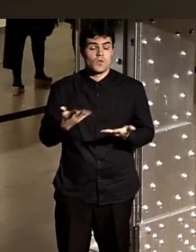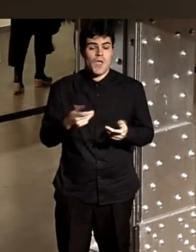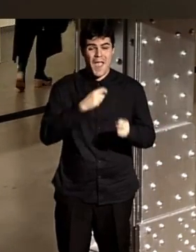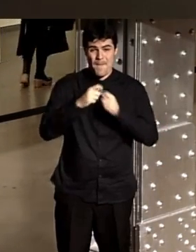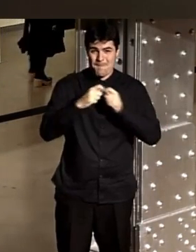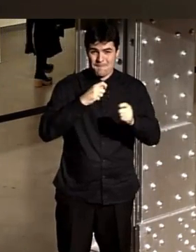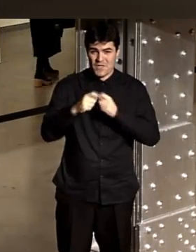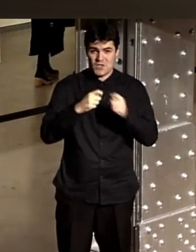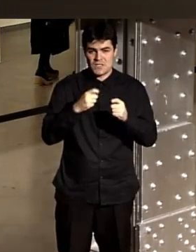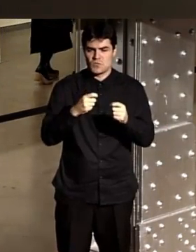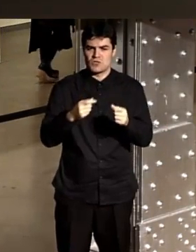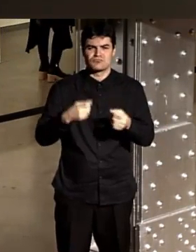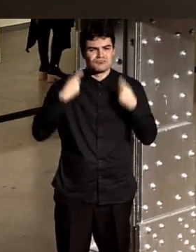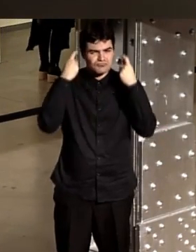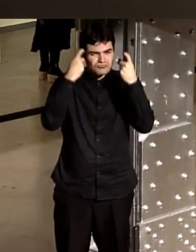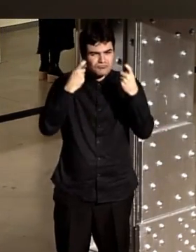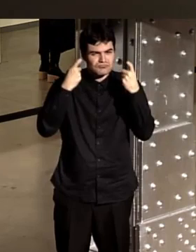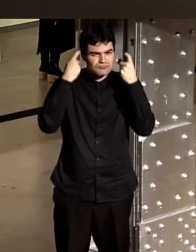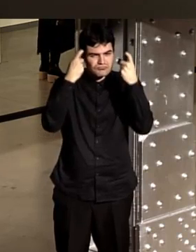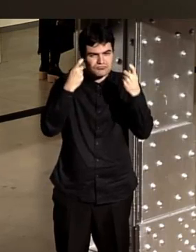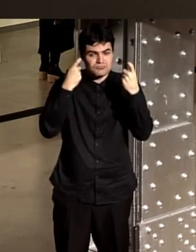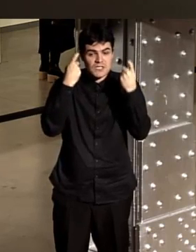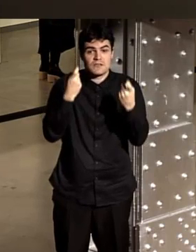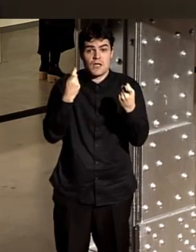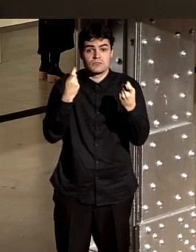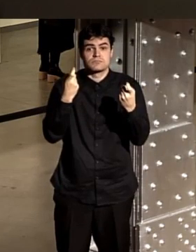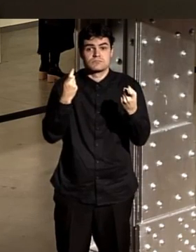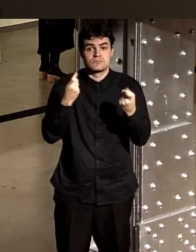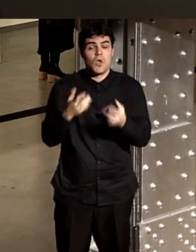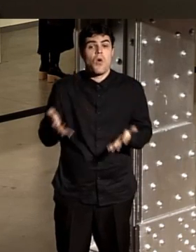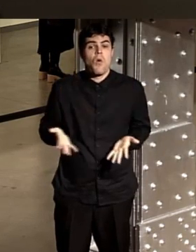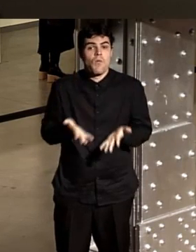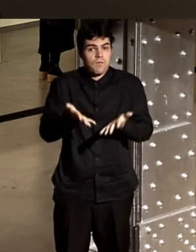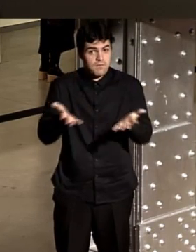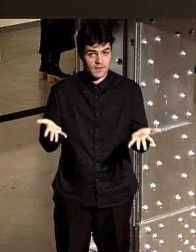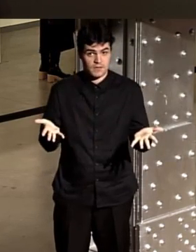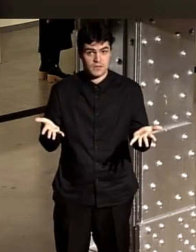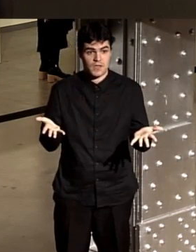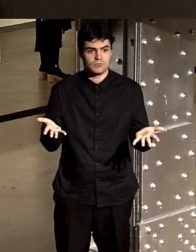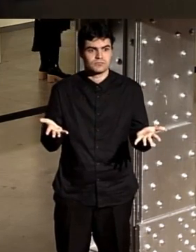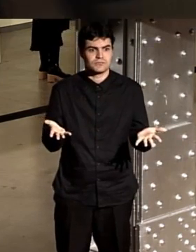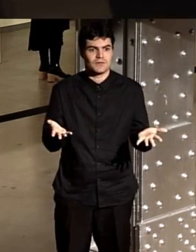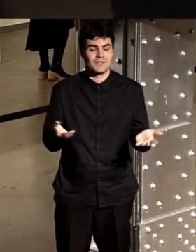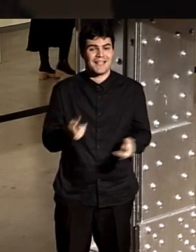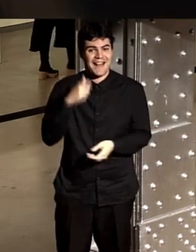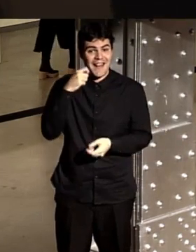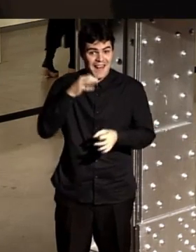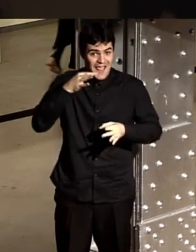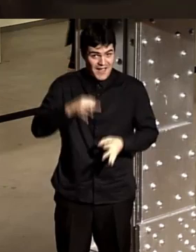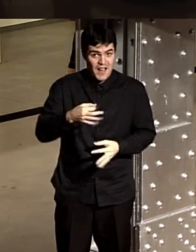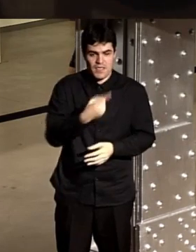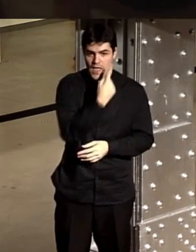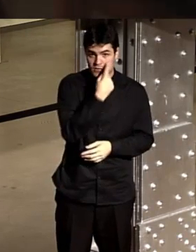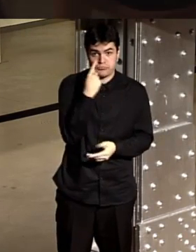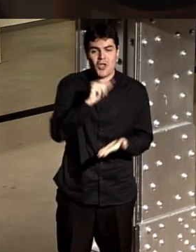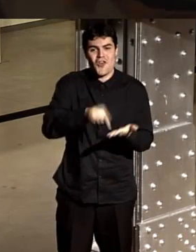es tratar de ofrecer o de ejercer de notario de la realidad y de tratar